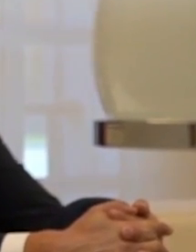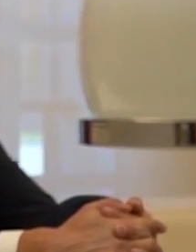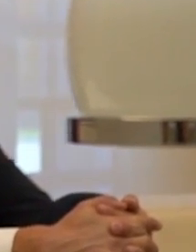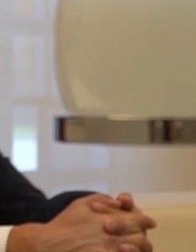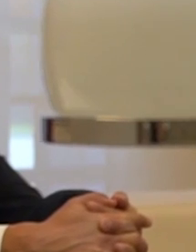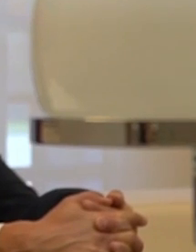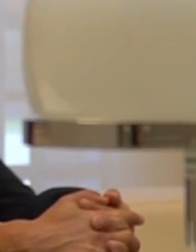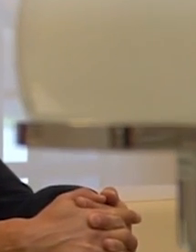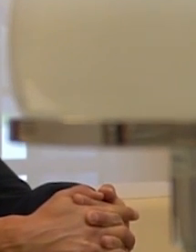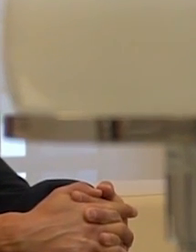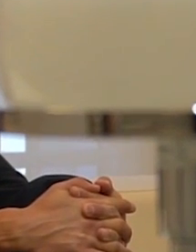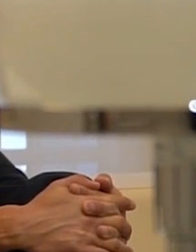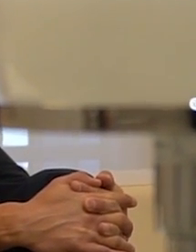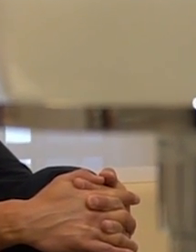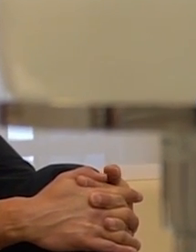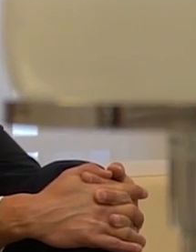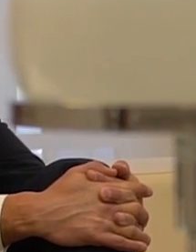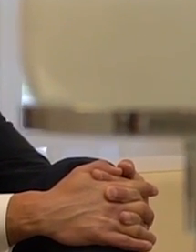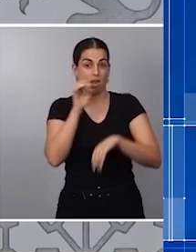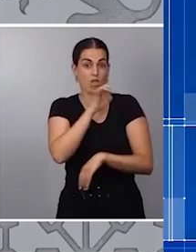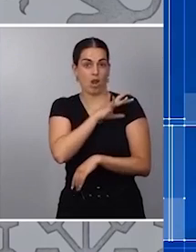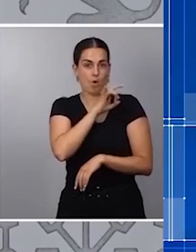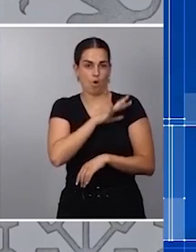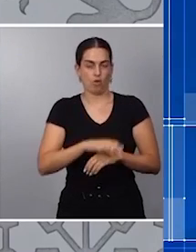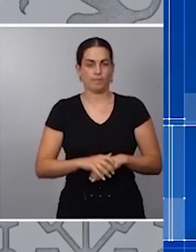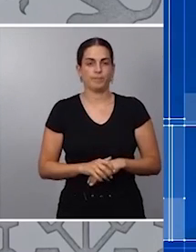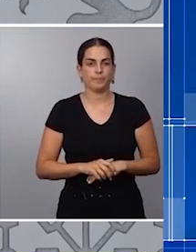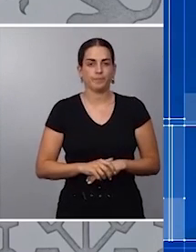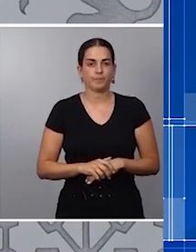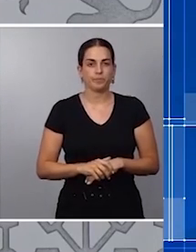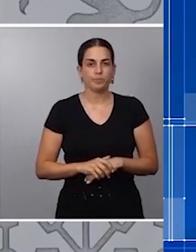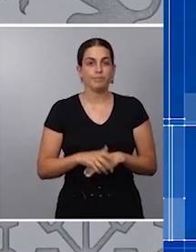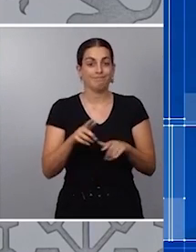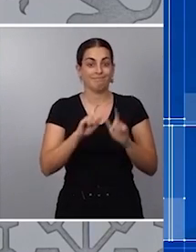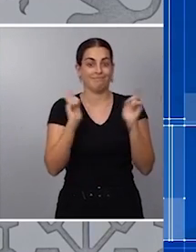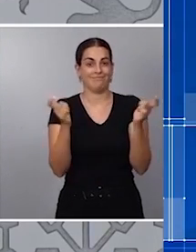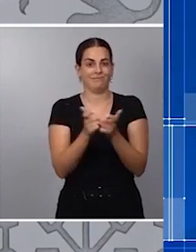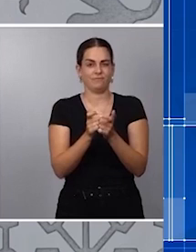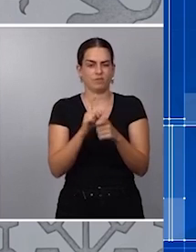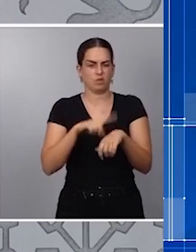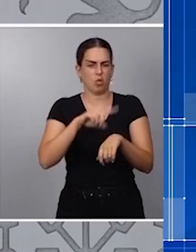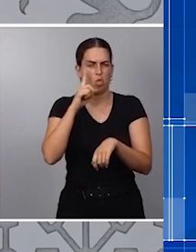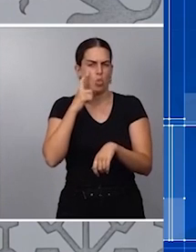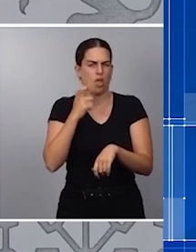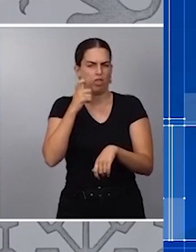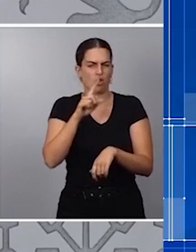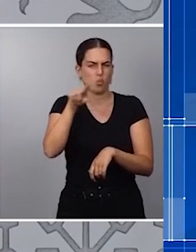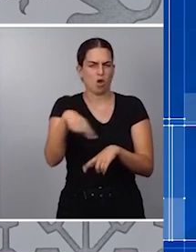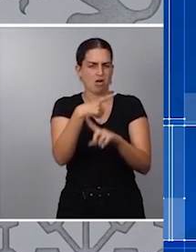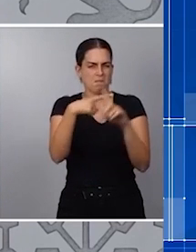conflicto entre el cuerpo y un brazo. Una reunión que ha durado aproximadamente una hora y media